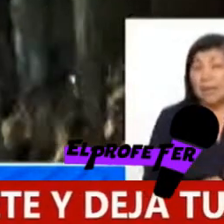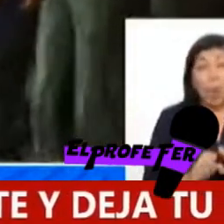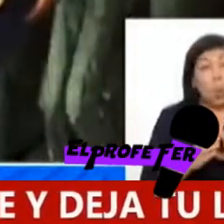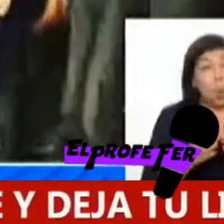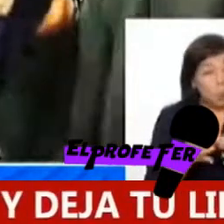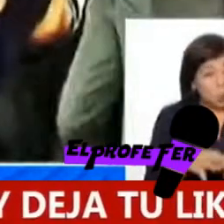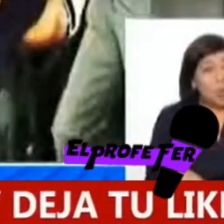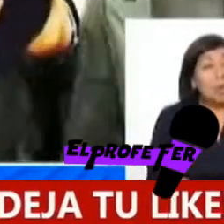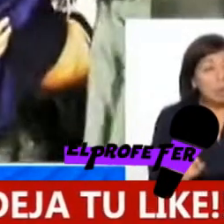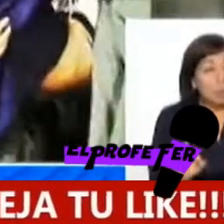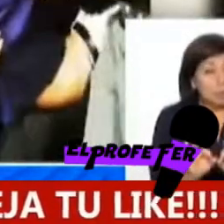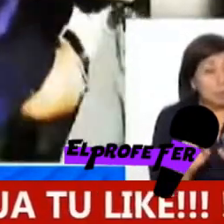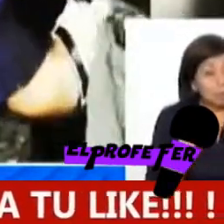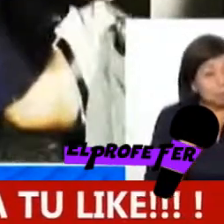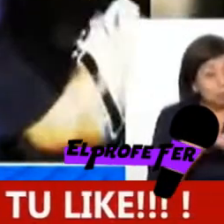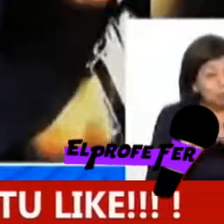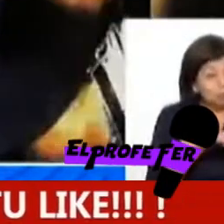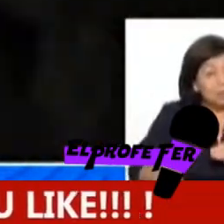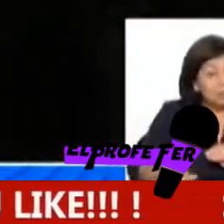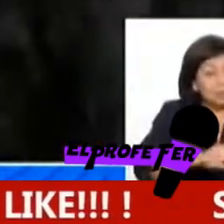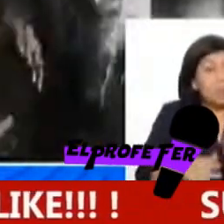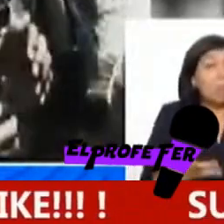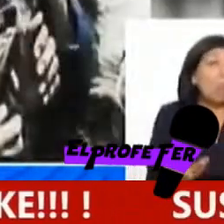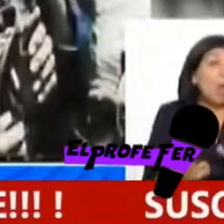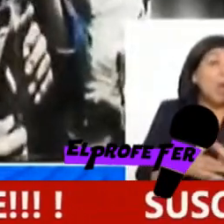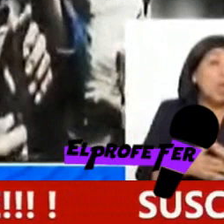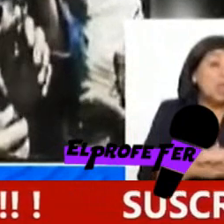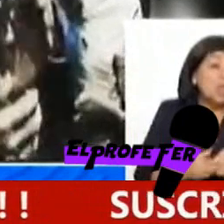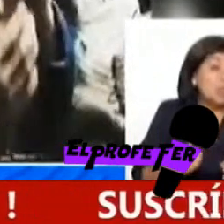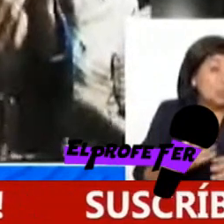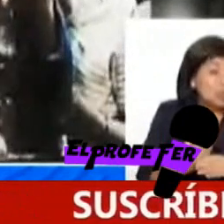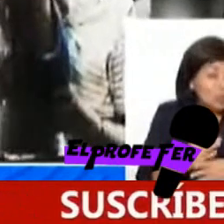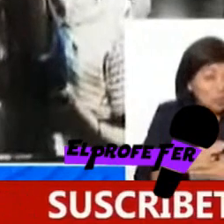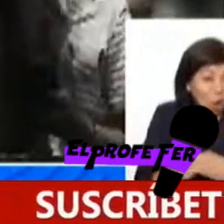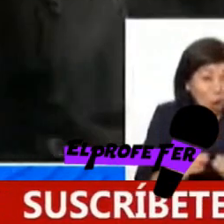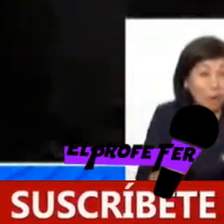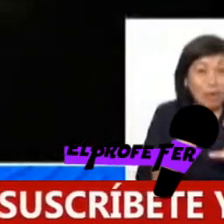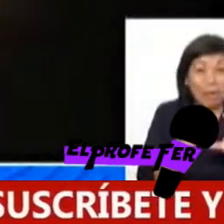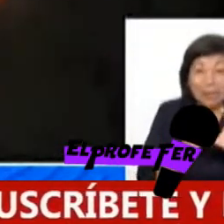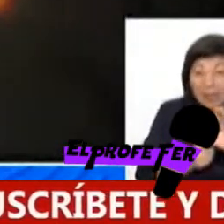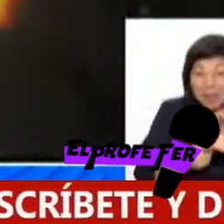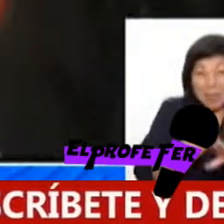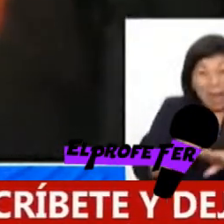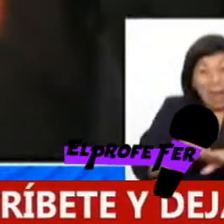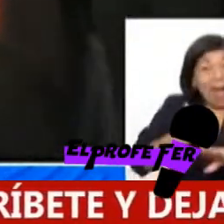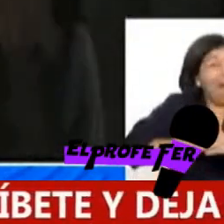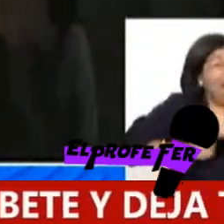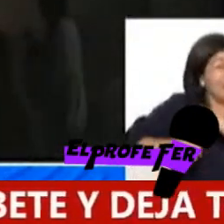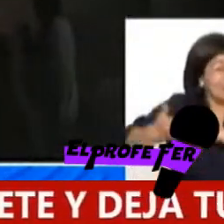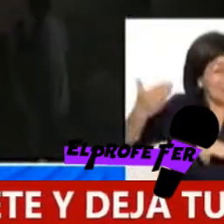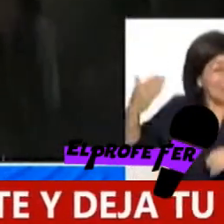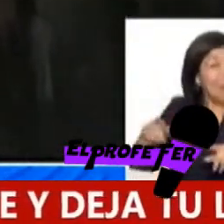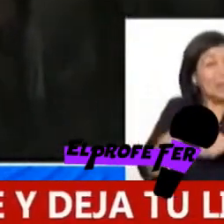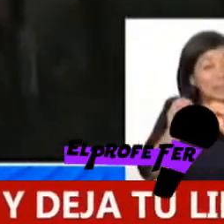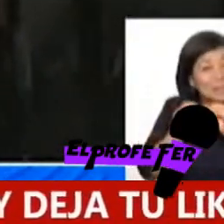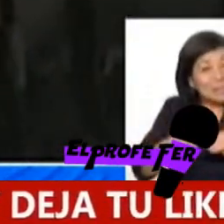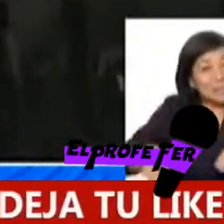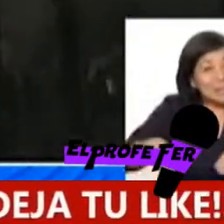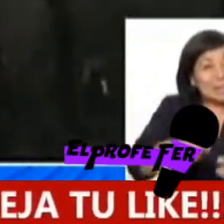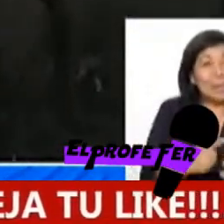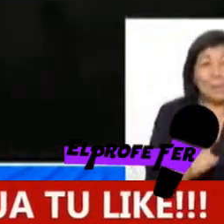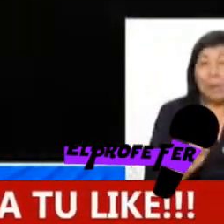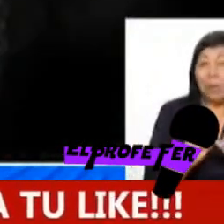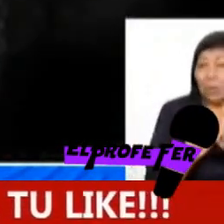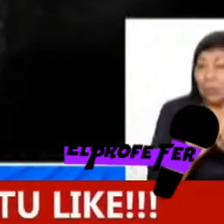cursos importantes o ítems importantes, como por ejemplo la historia del terrorismo en nuestro país o el periodo de violencia que vivió nuestro país, se ha de alguna